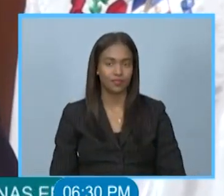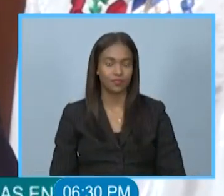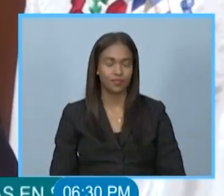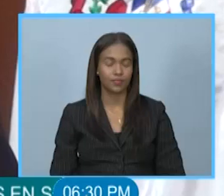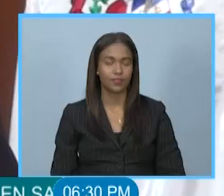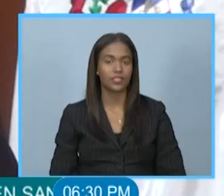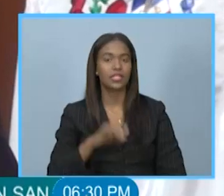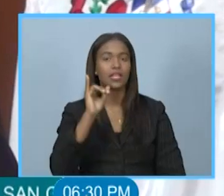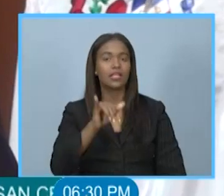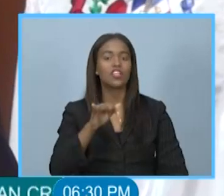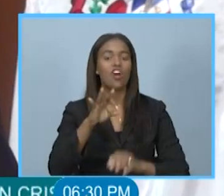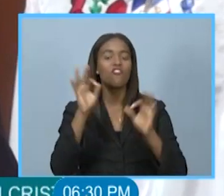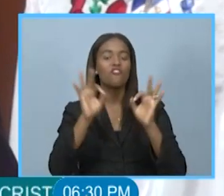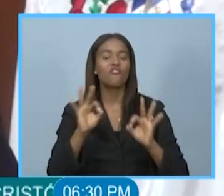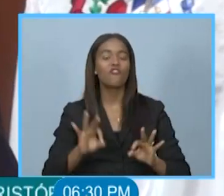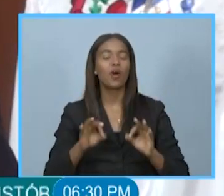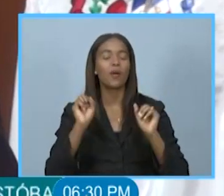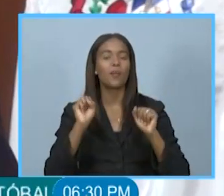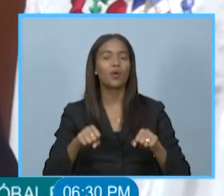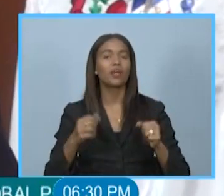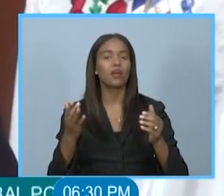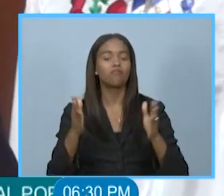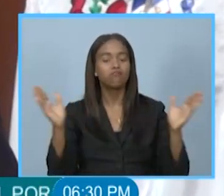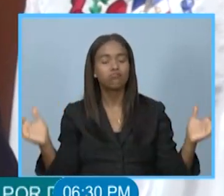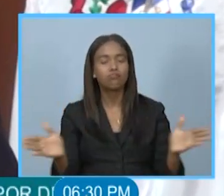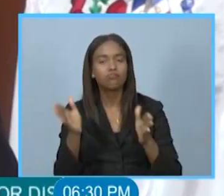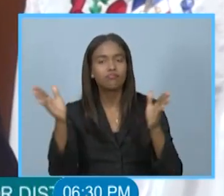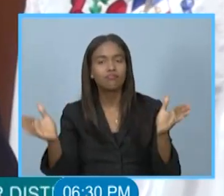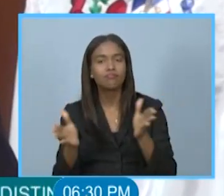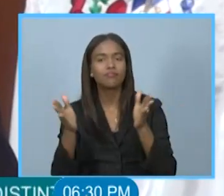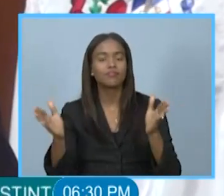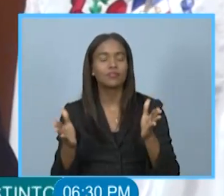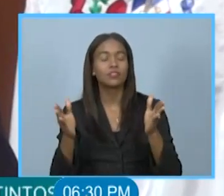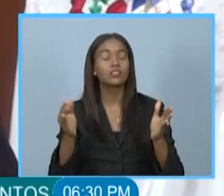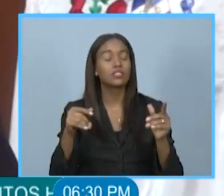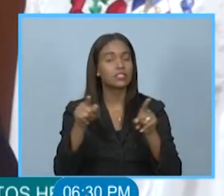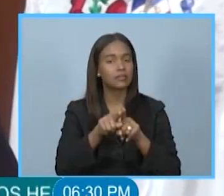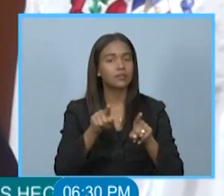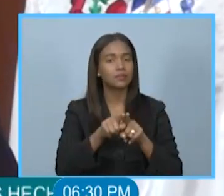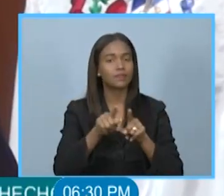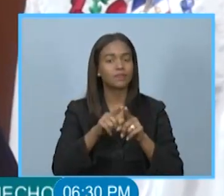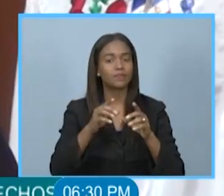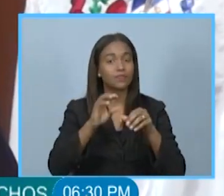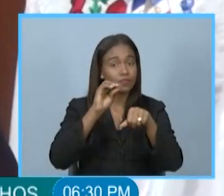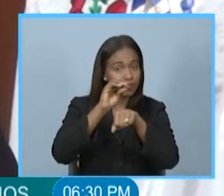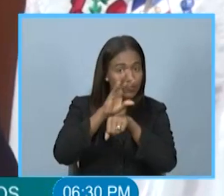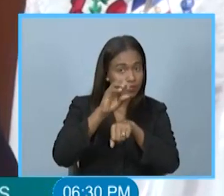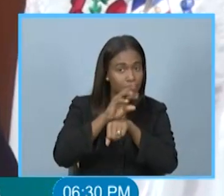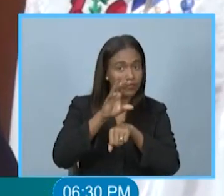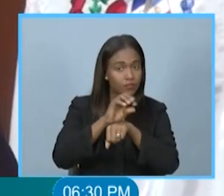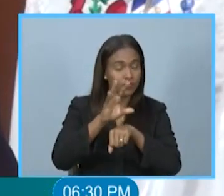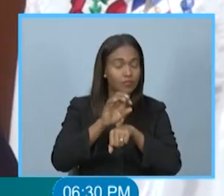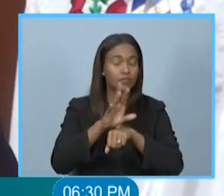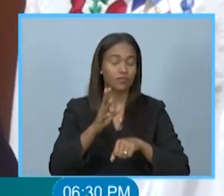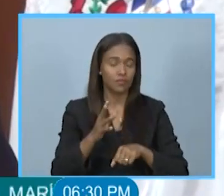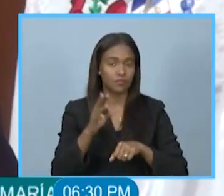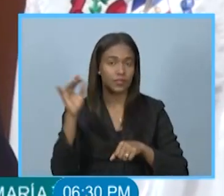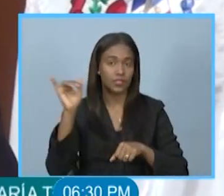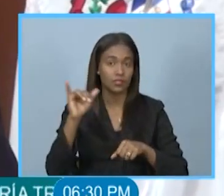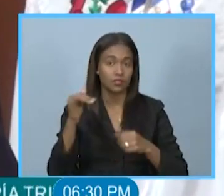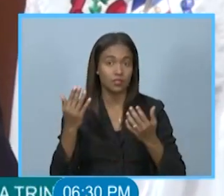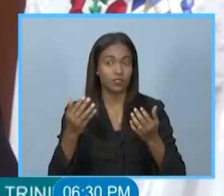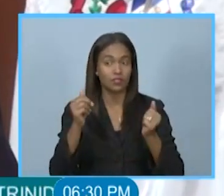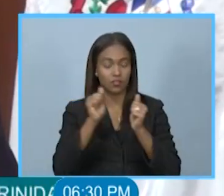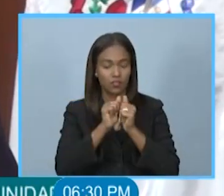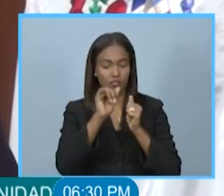esto es una forma de motivar y al mismo tiempo educar y de